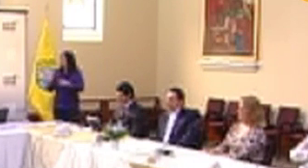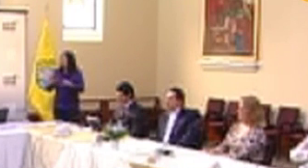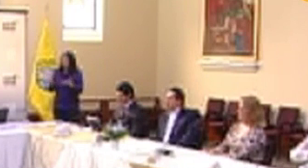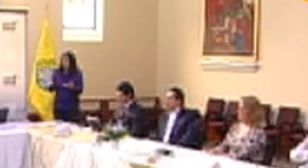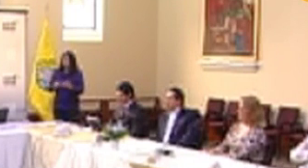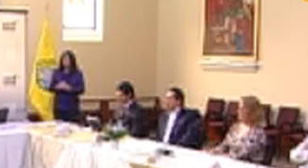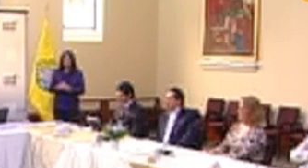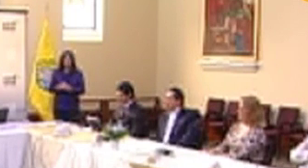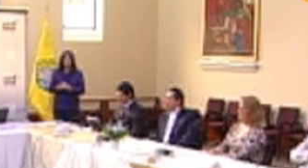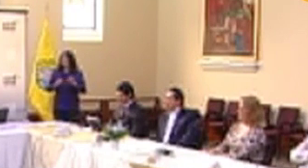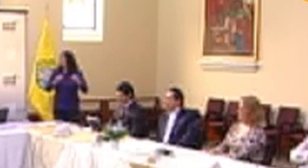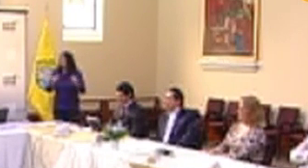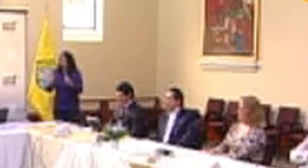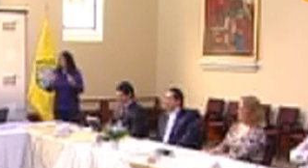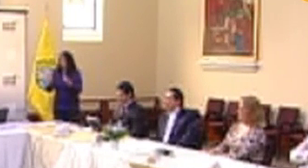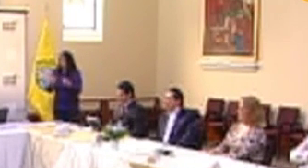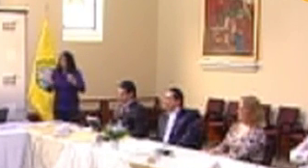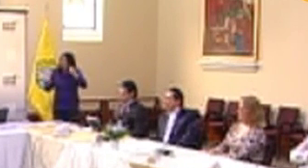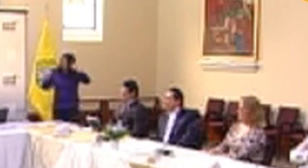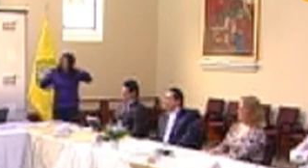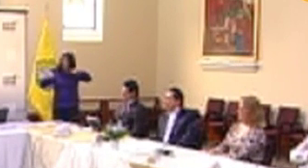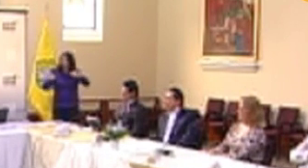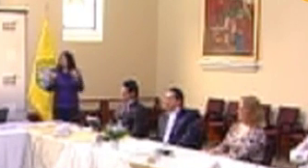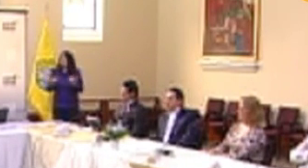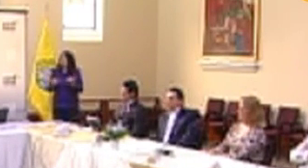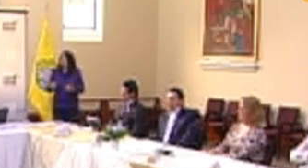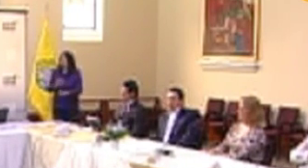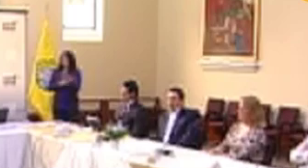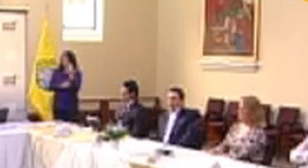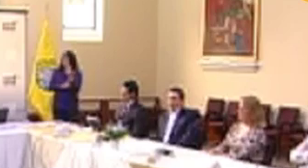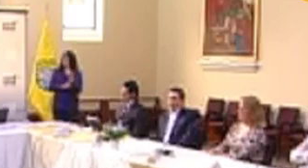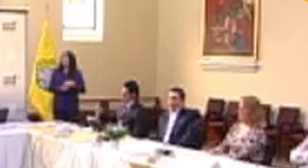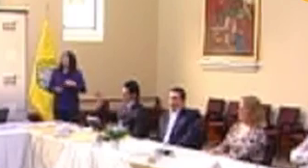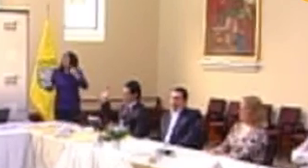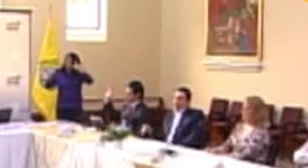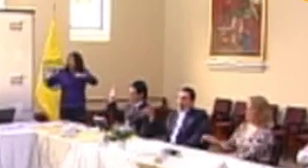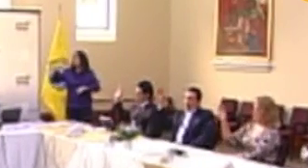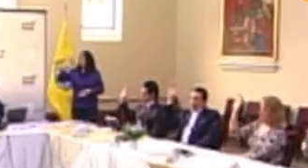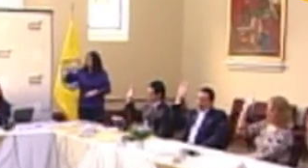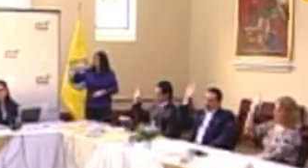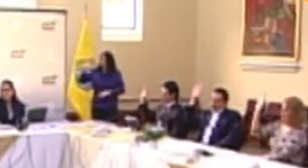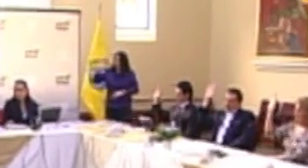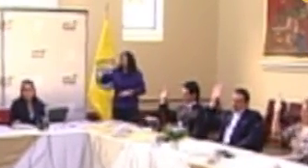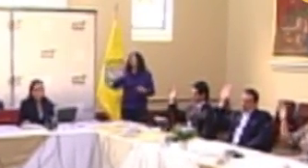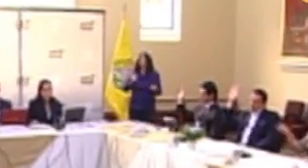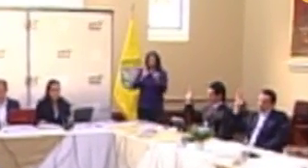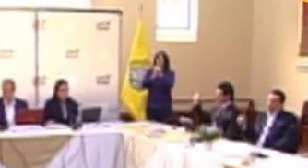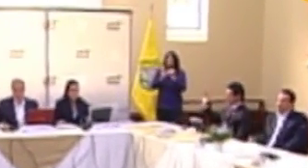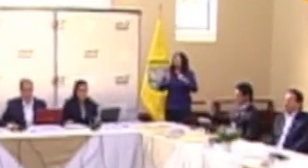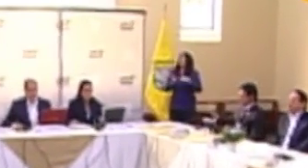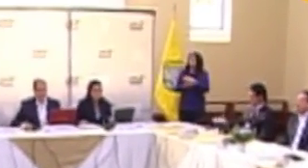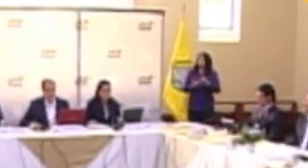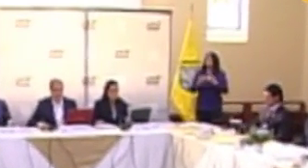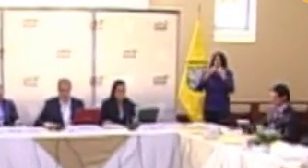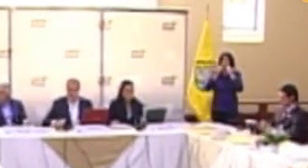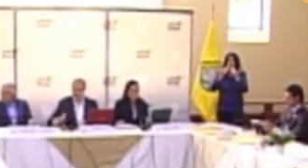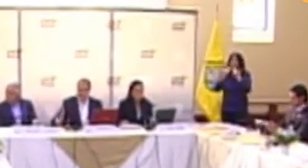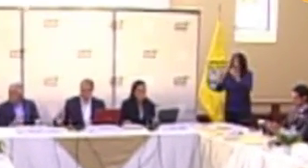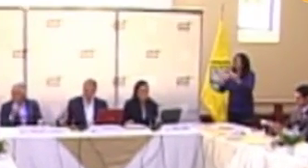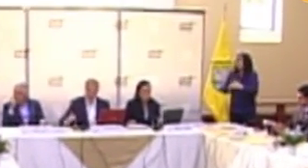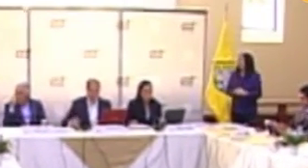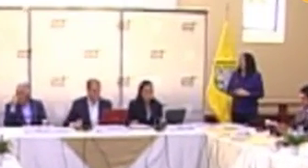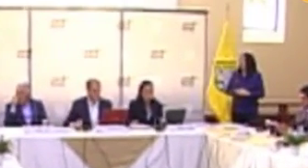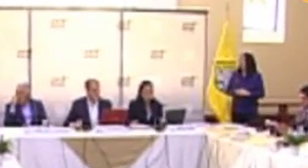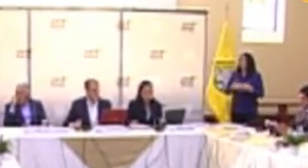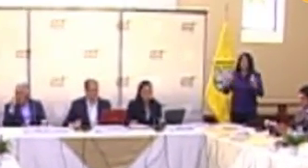la ejecución inmediata de los acuerdos tomados esta mañana, sírvanse a expresarlo en señal de conformidad. Aprobado por unanimidad, muchísimas gracias.